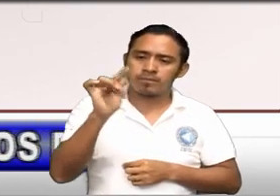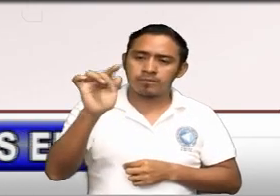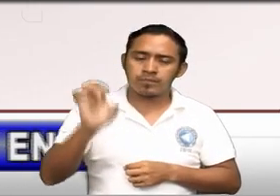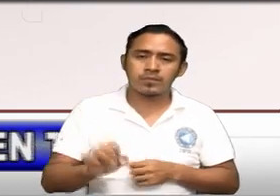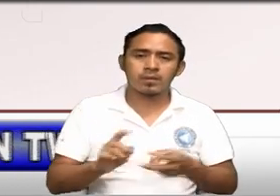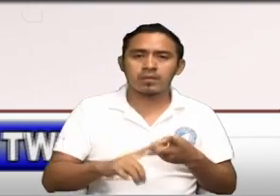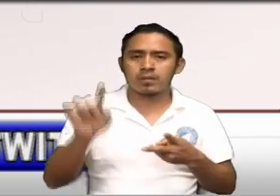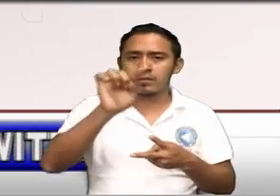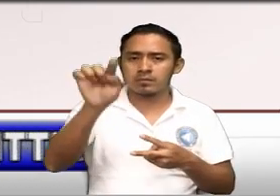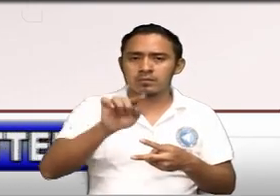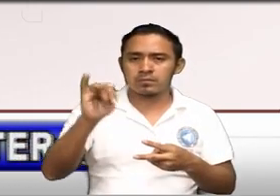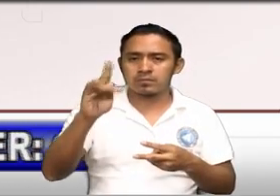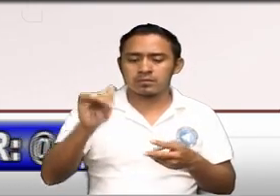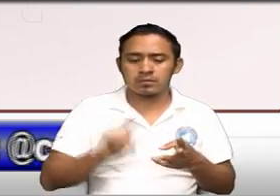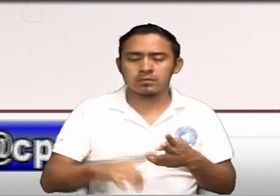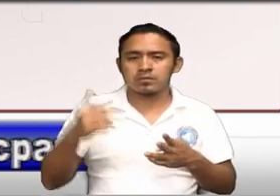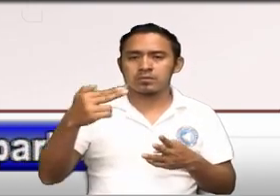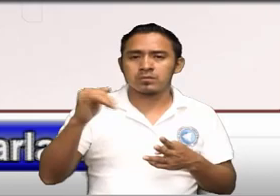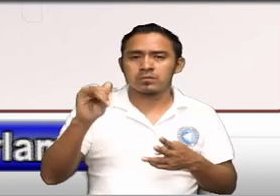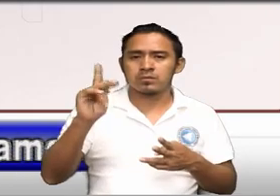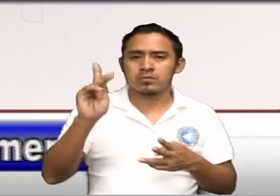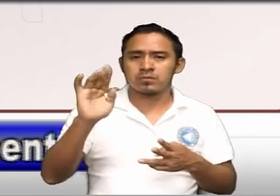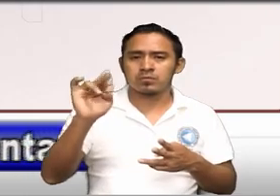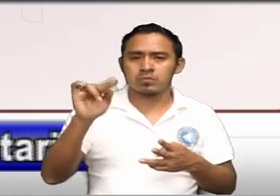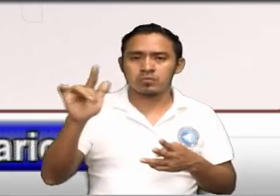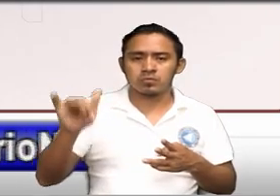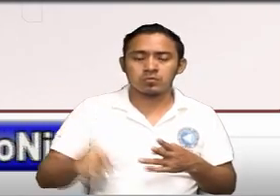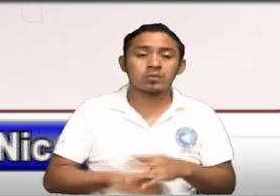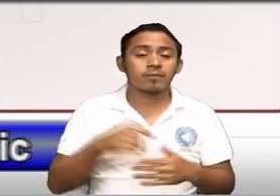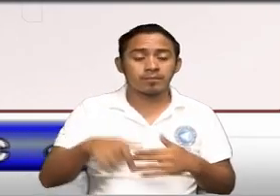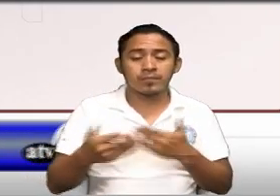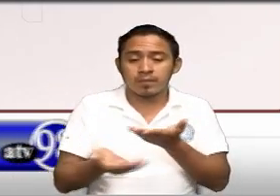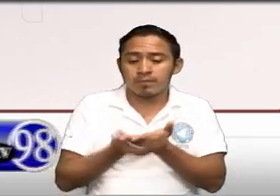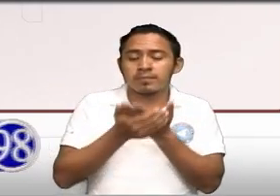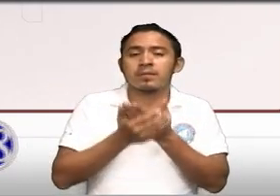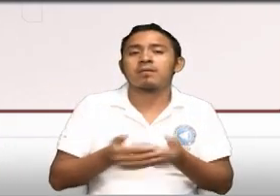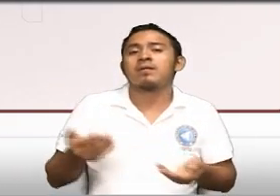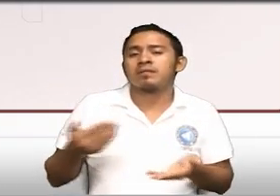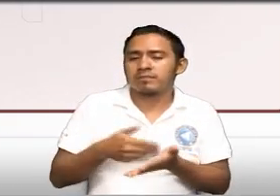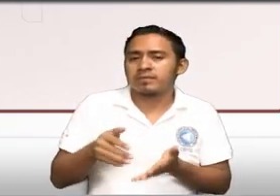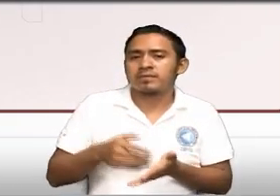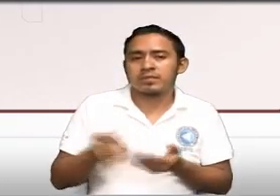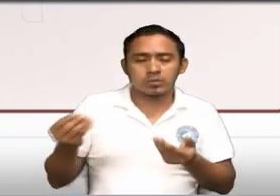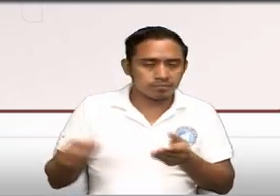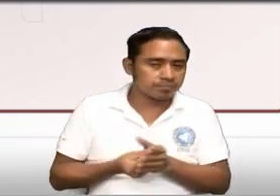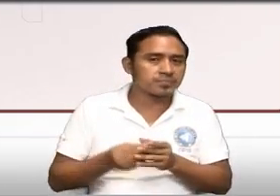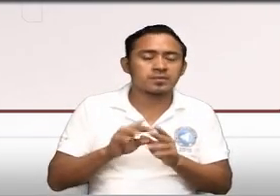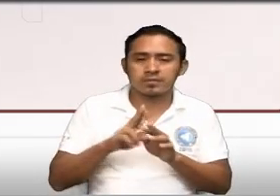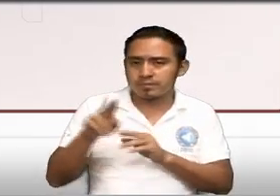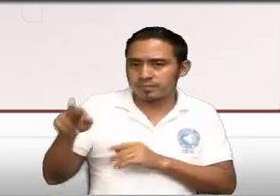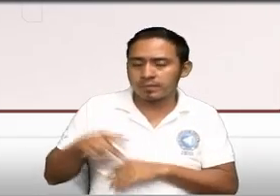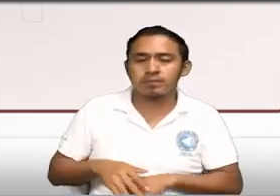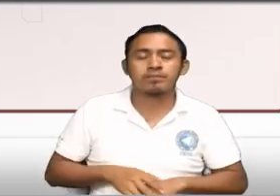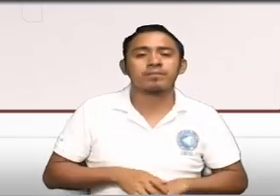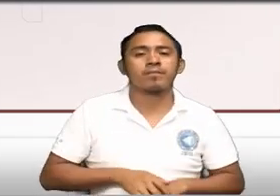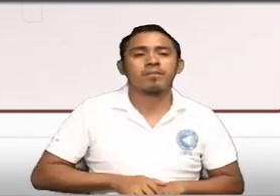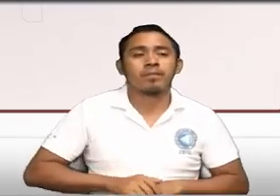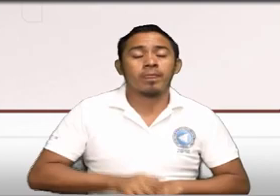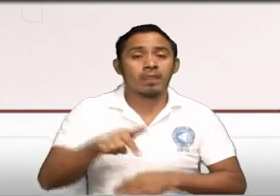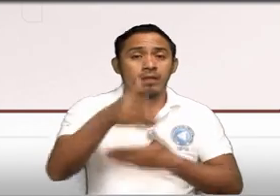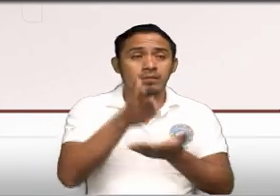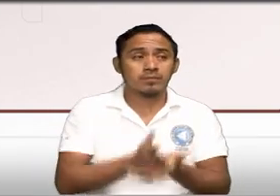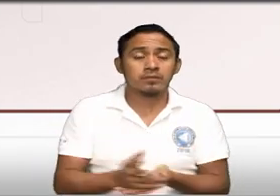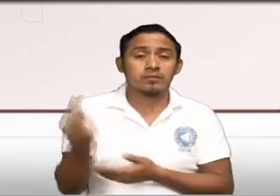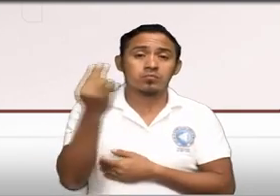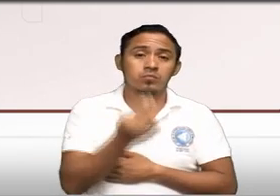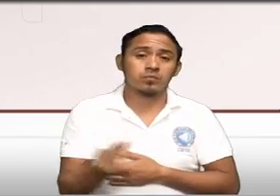el cual se encuentra anexo a esta resolución ministerial y forma parte integrante de la misma. La presente resolución entrará